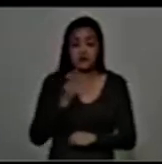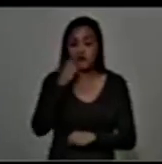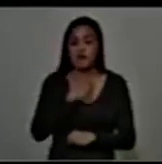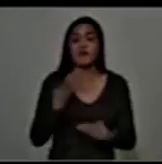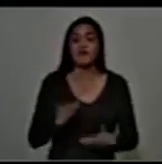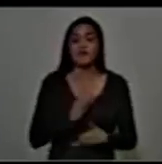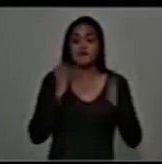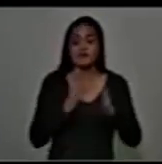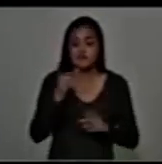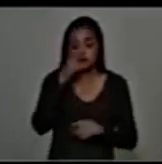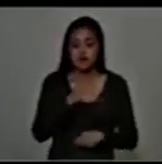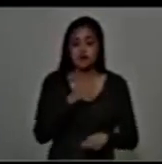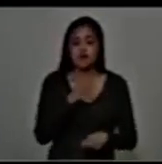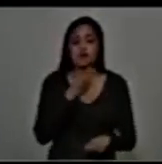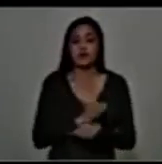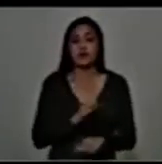zona de Pemex.